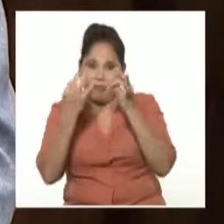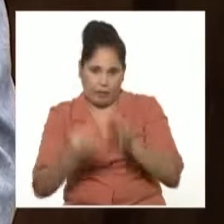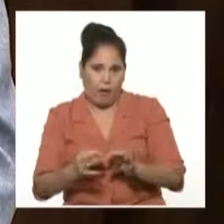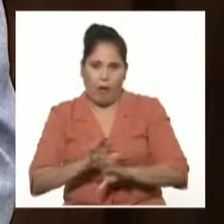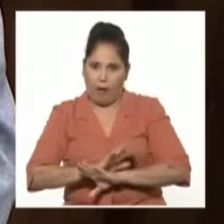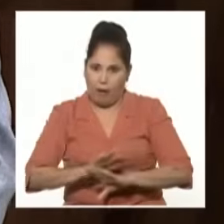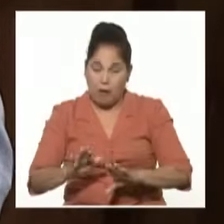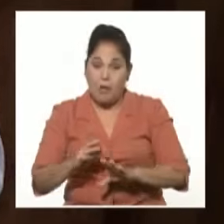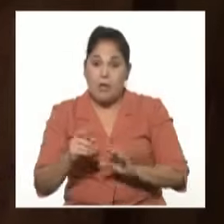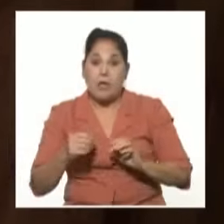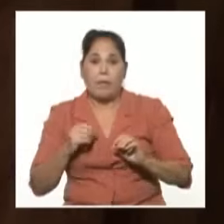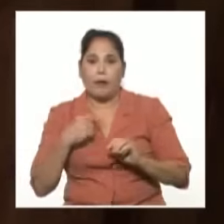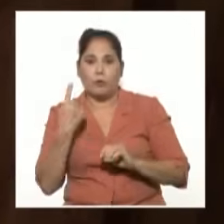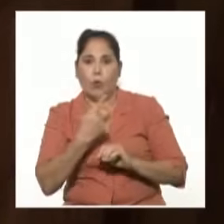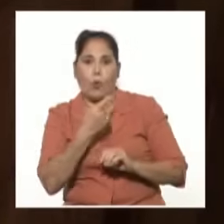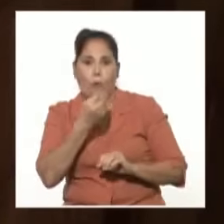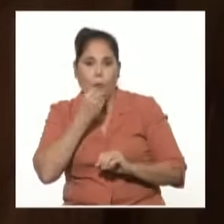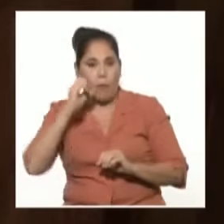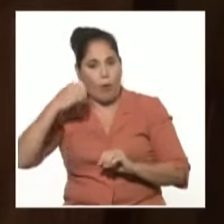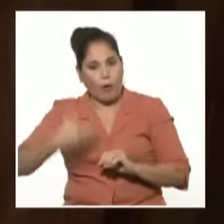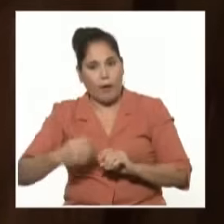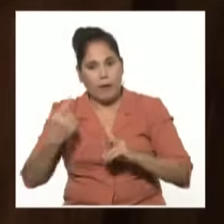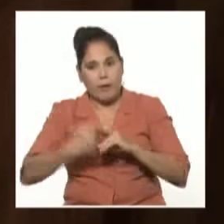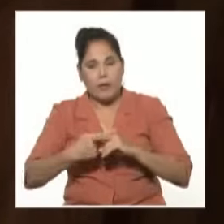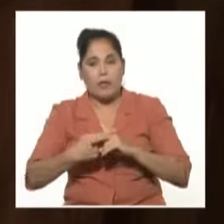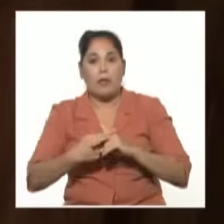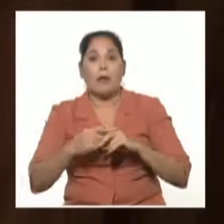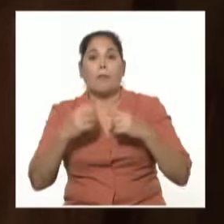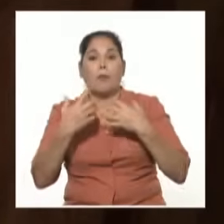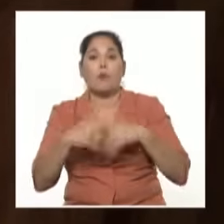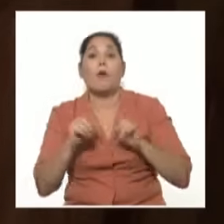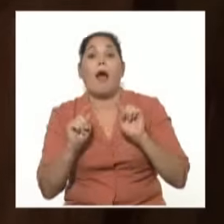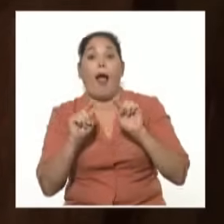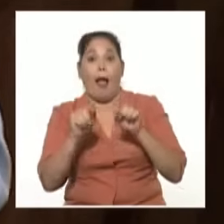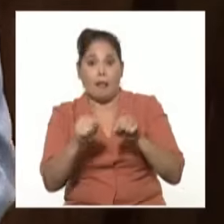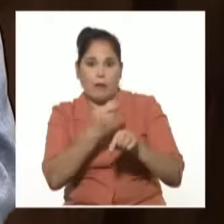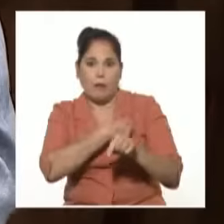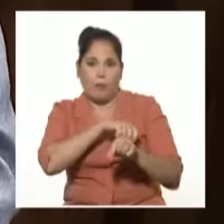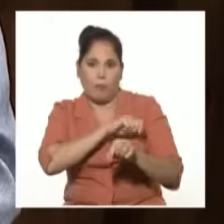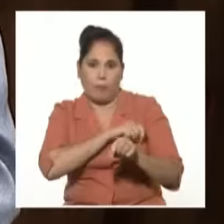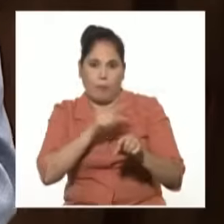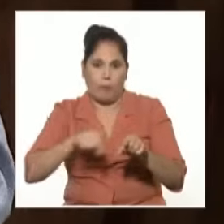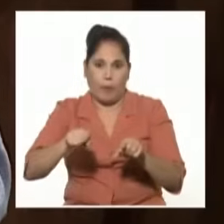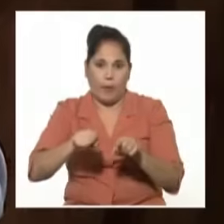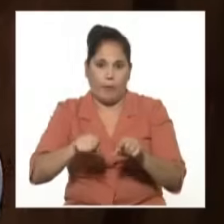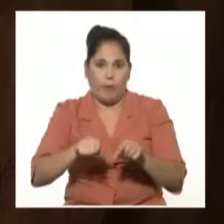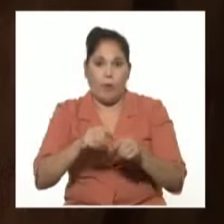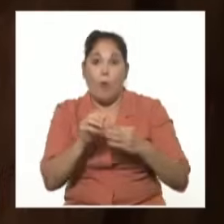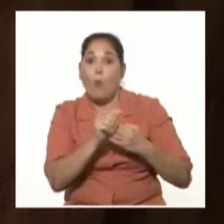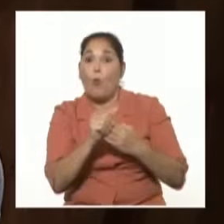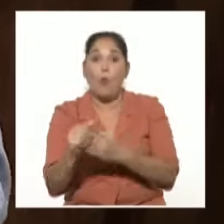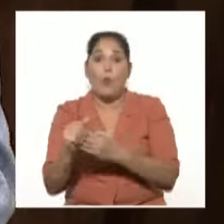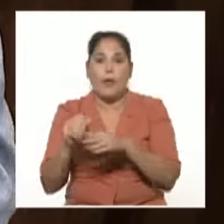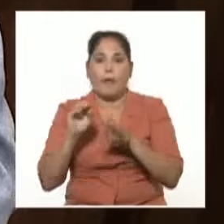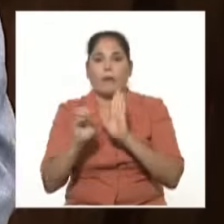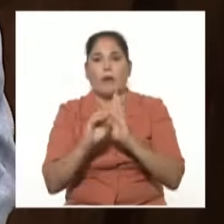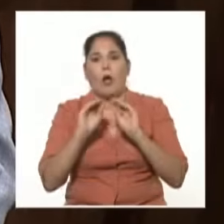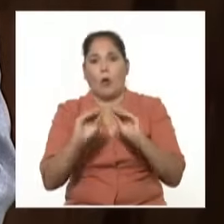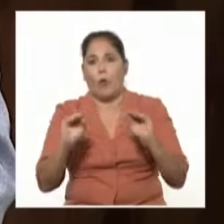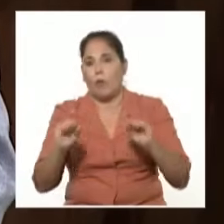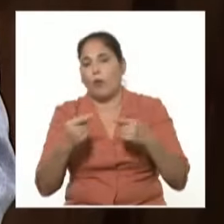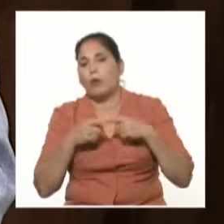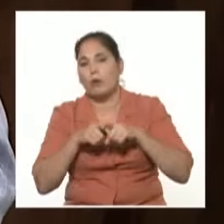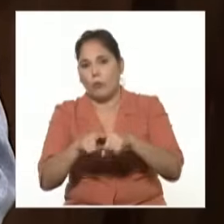y para movilizar reservas morales y productivas que están ahí, en el pueblo, esperando un liderazgo que las convoque y